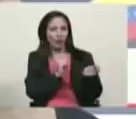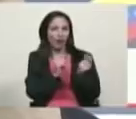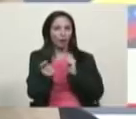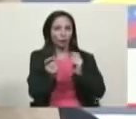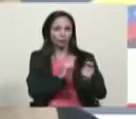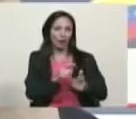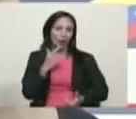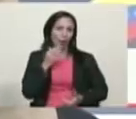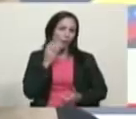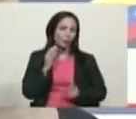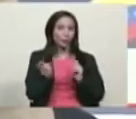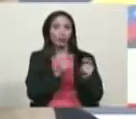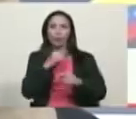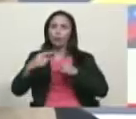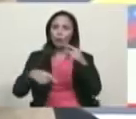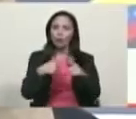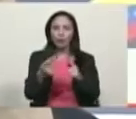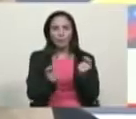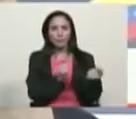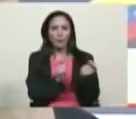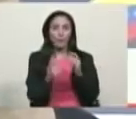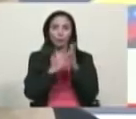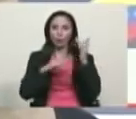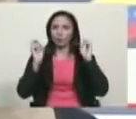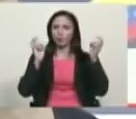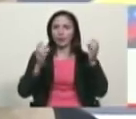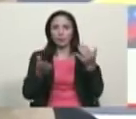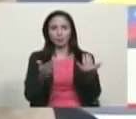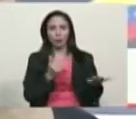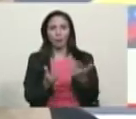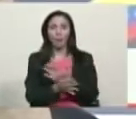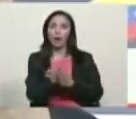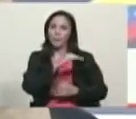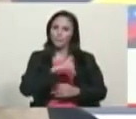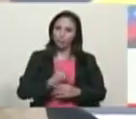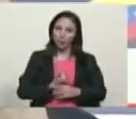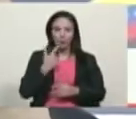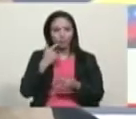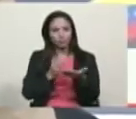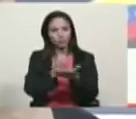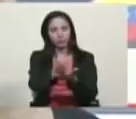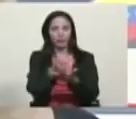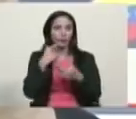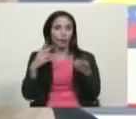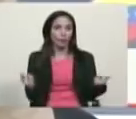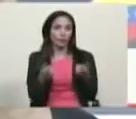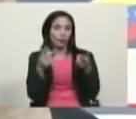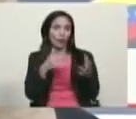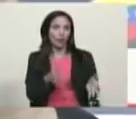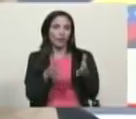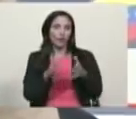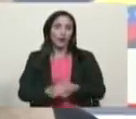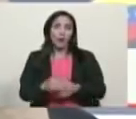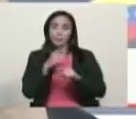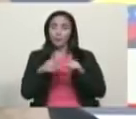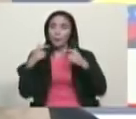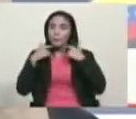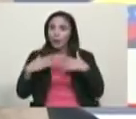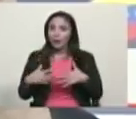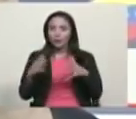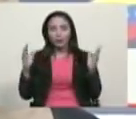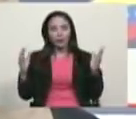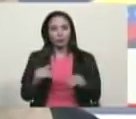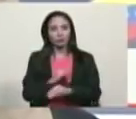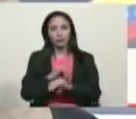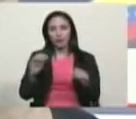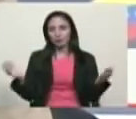concretos, todos los días, con todos los temas, tiene posibilidad de avanzar victorioso. Y el que la pierda,